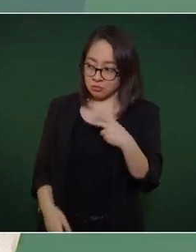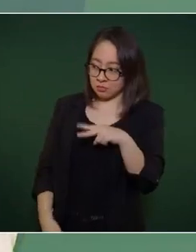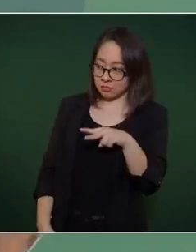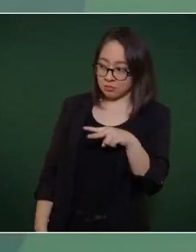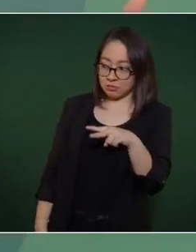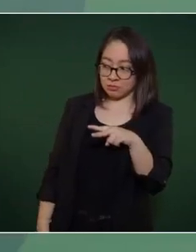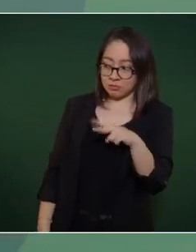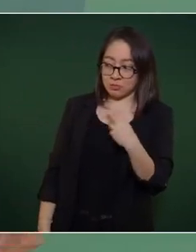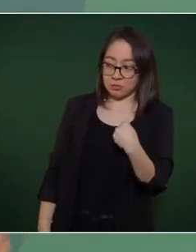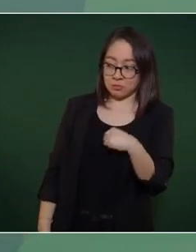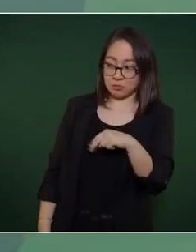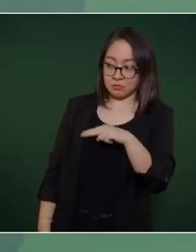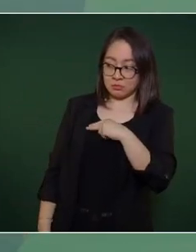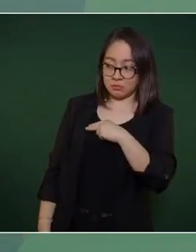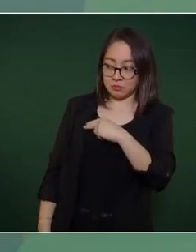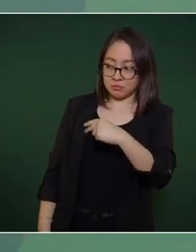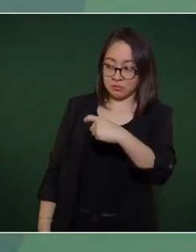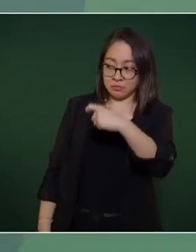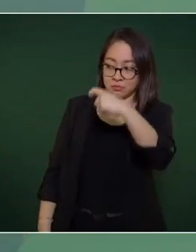¿Y qué pasa?